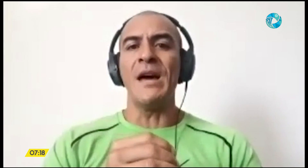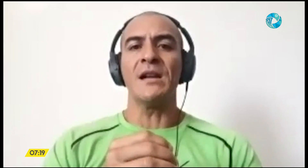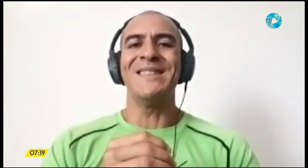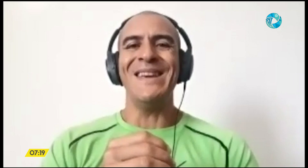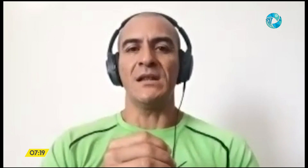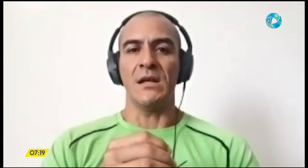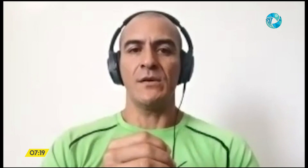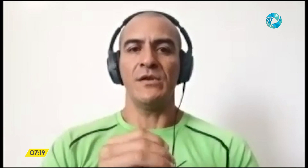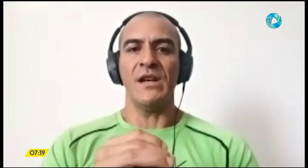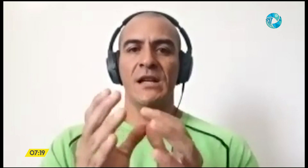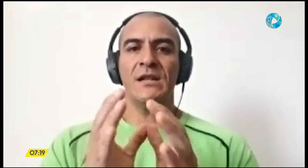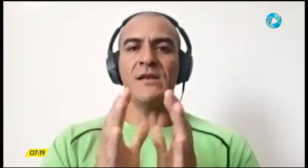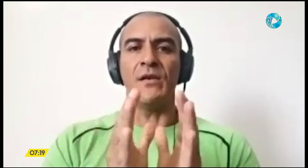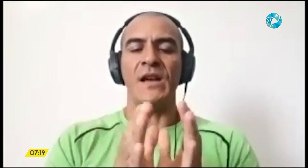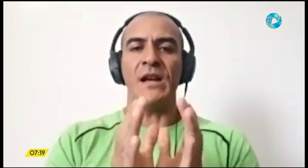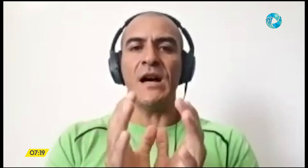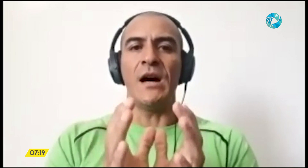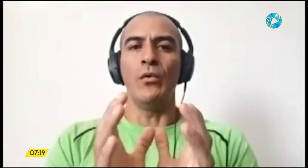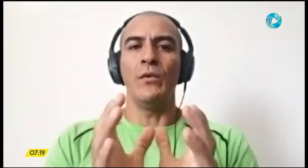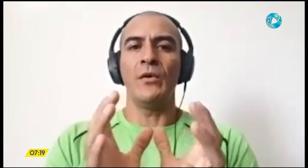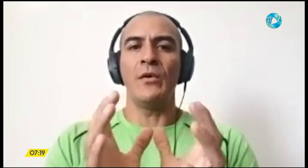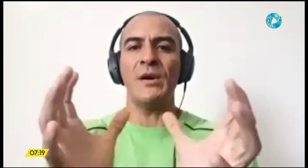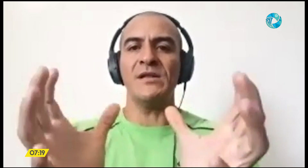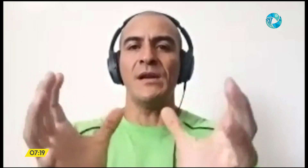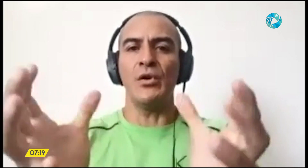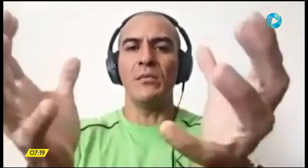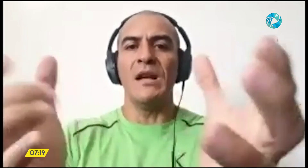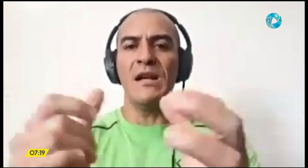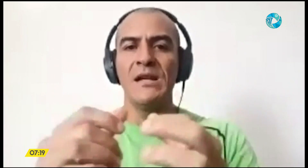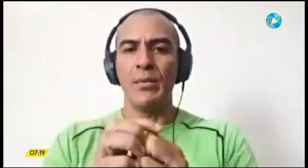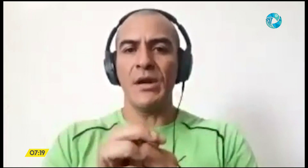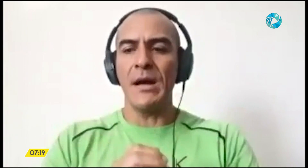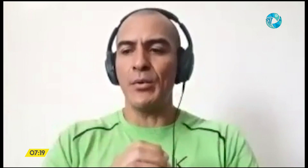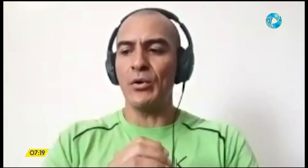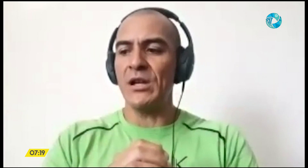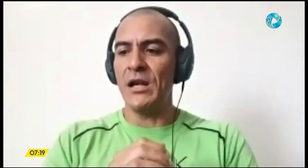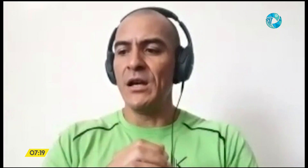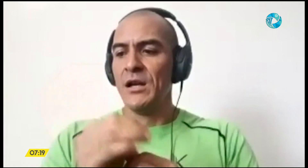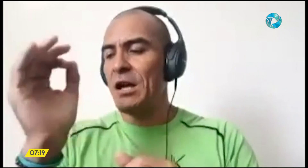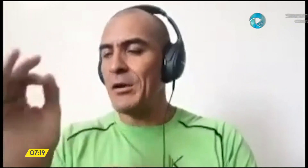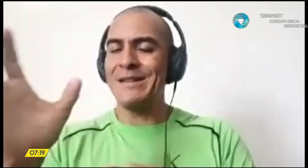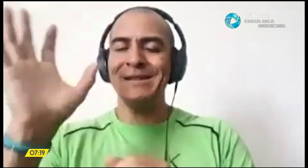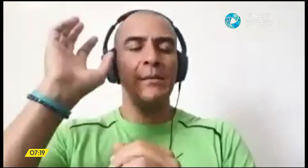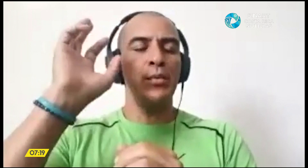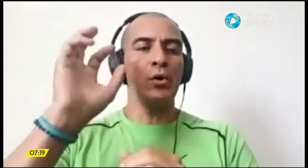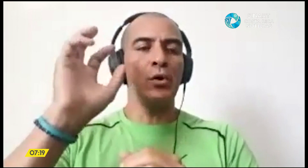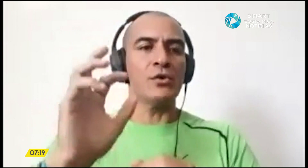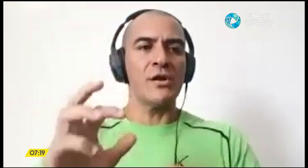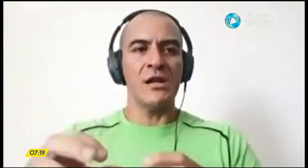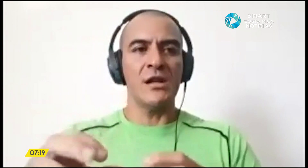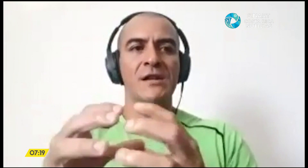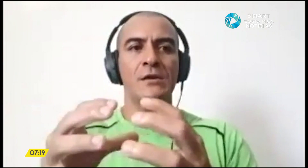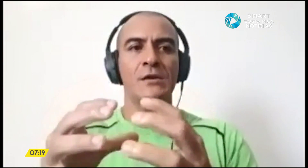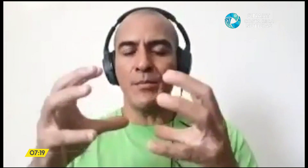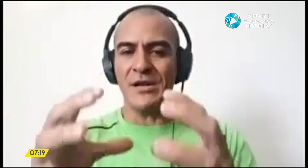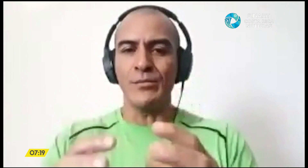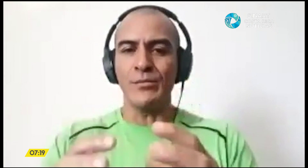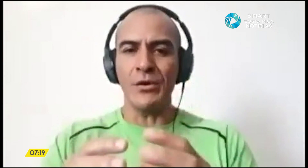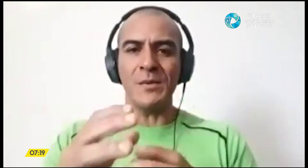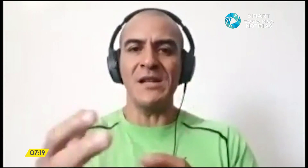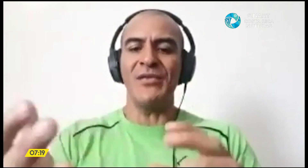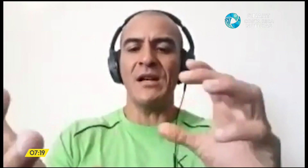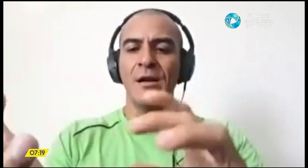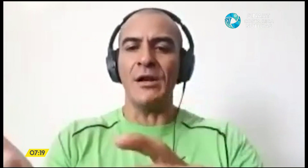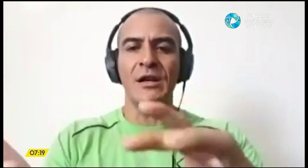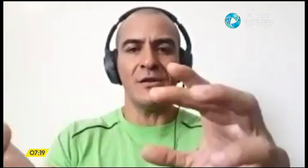enviar dietas. O sea, dietas se refiere a una prescripción. Melissa, por ejemplo, tiene diabetes tipo 2 y ella necesita una prescripción